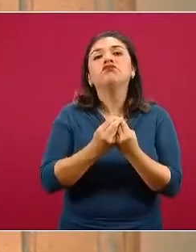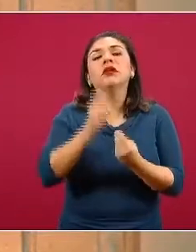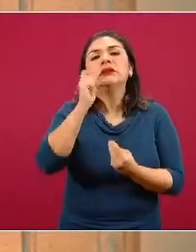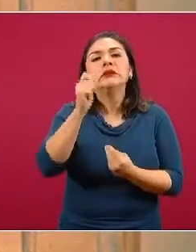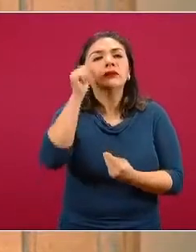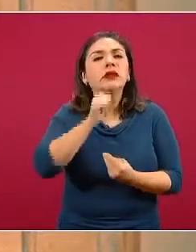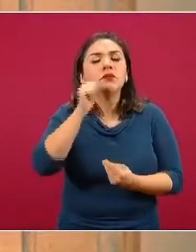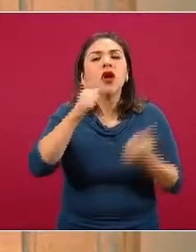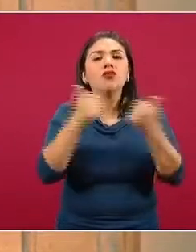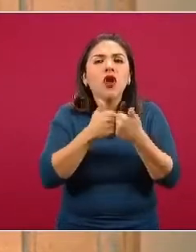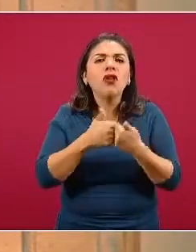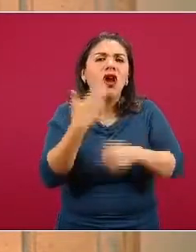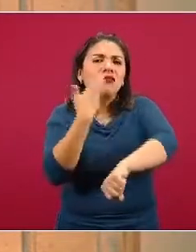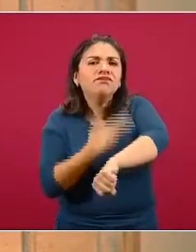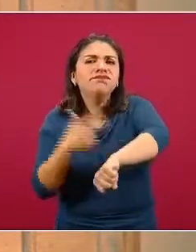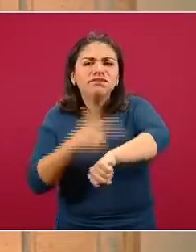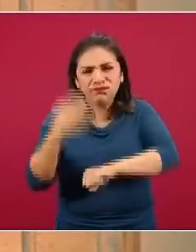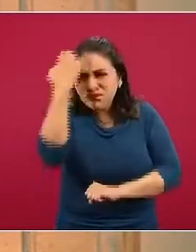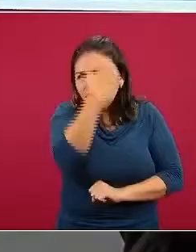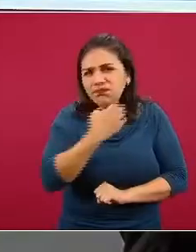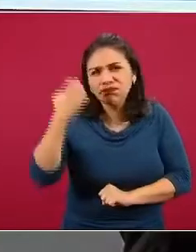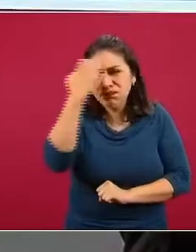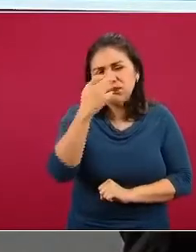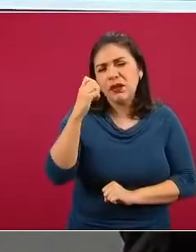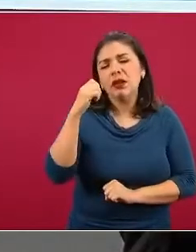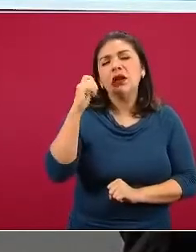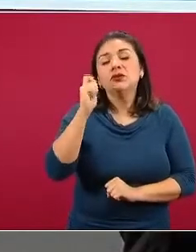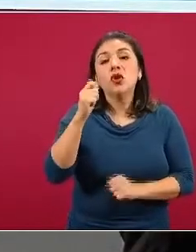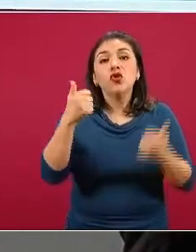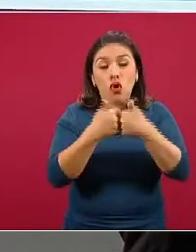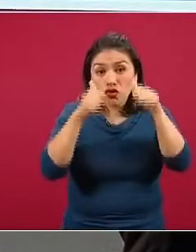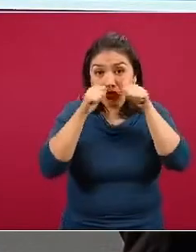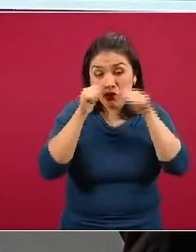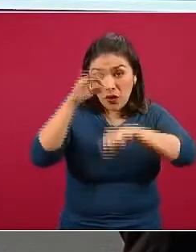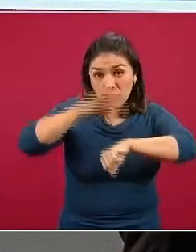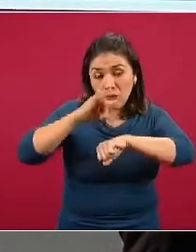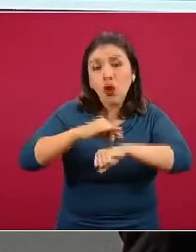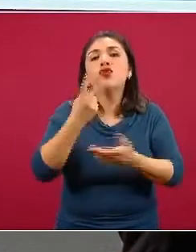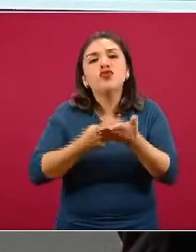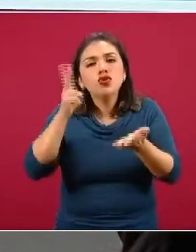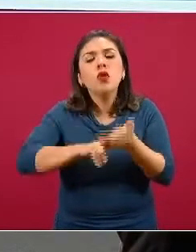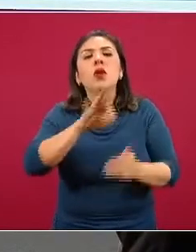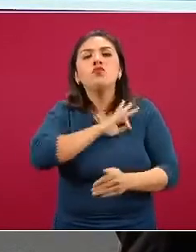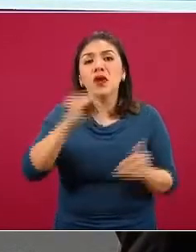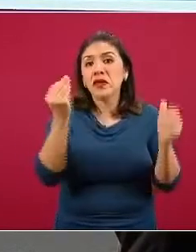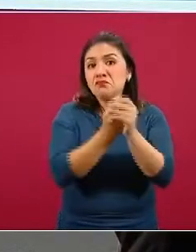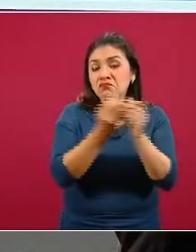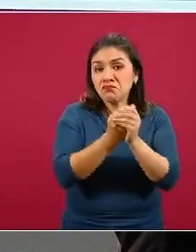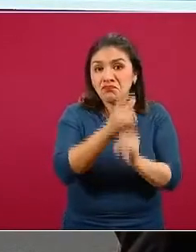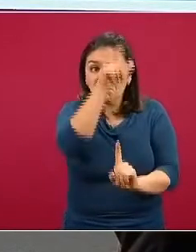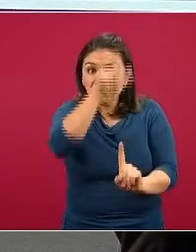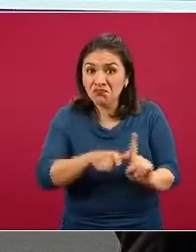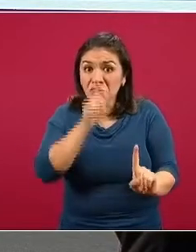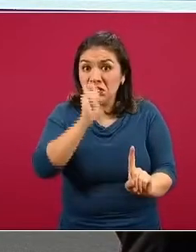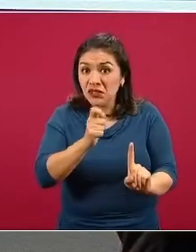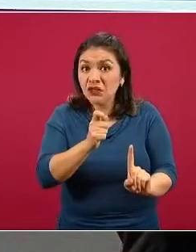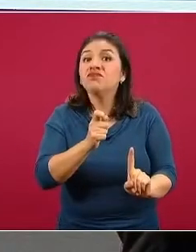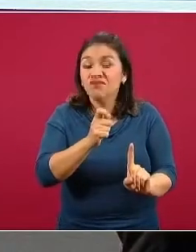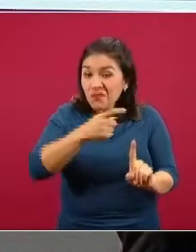por un proceso de revisión que además de la atención médica permite su clasificación como